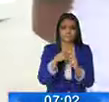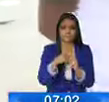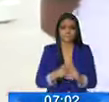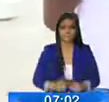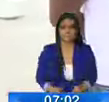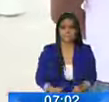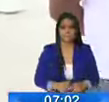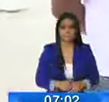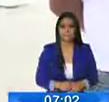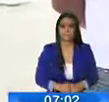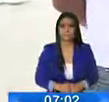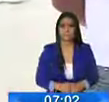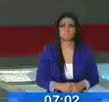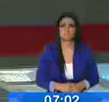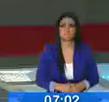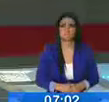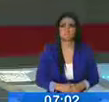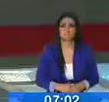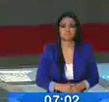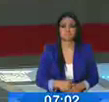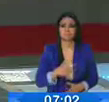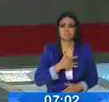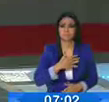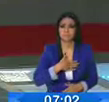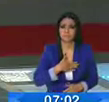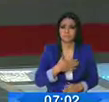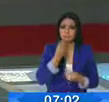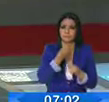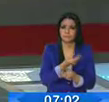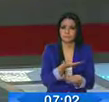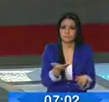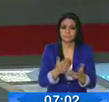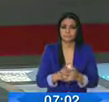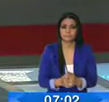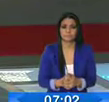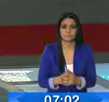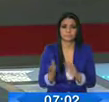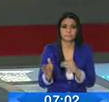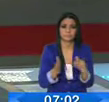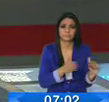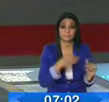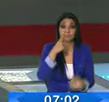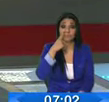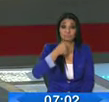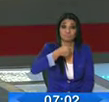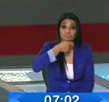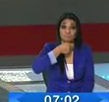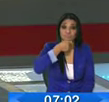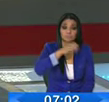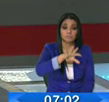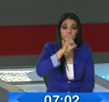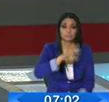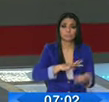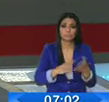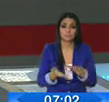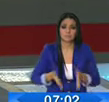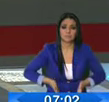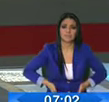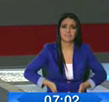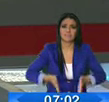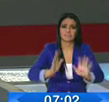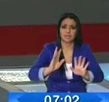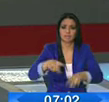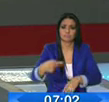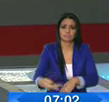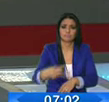iván casa mente lamentado las informaciones el cuerpo de un adulto mayor fue encontrado sin vida en la vida pública en el